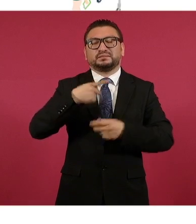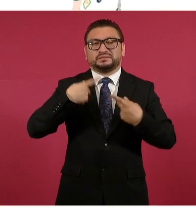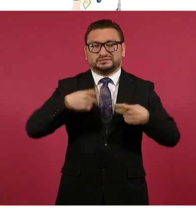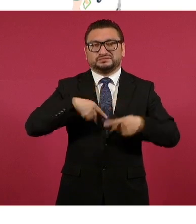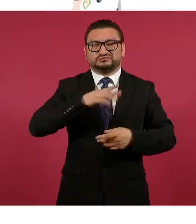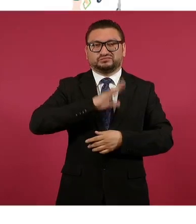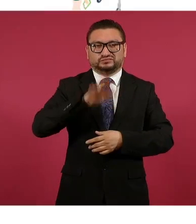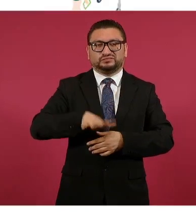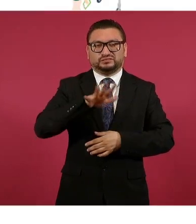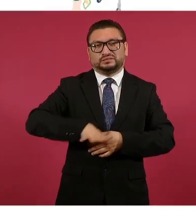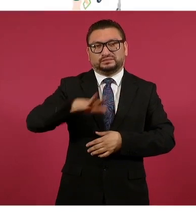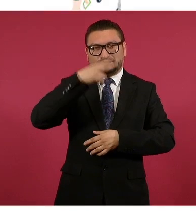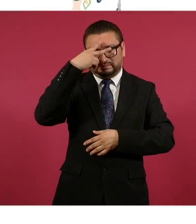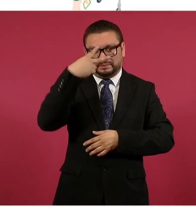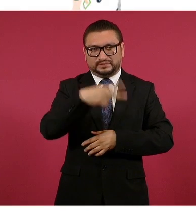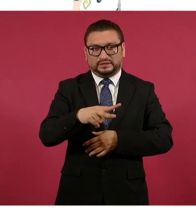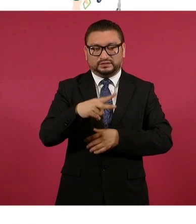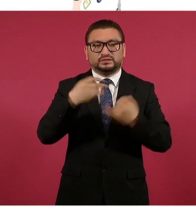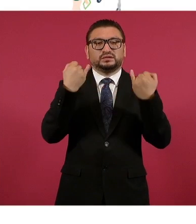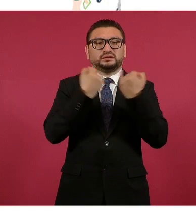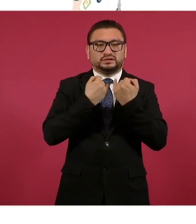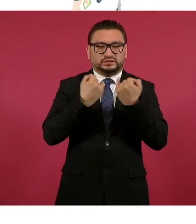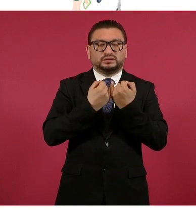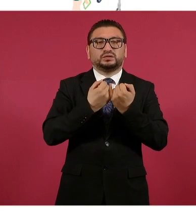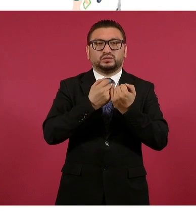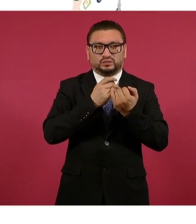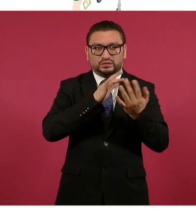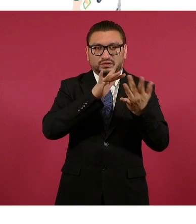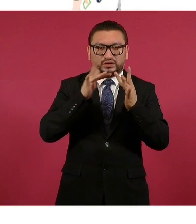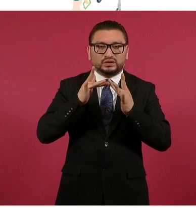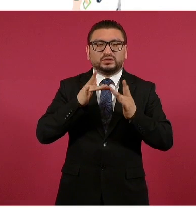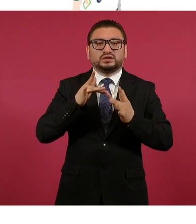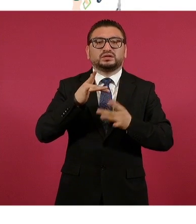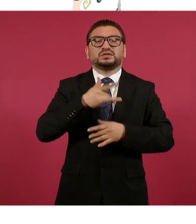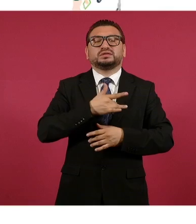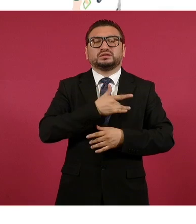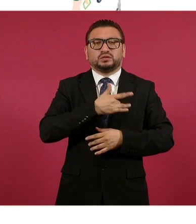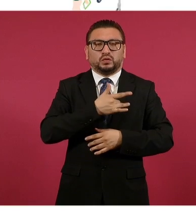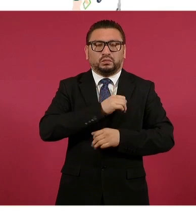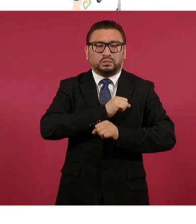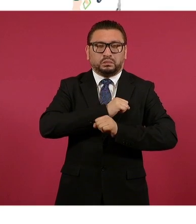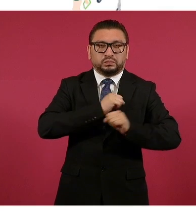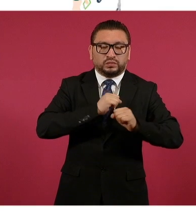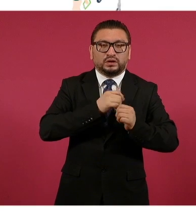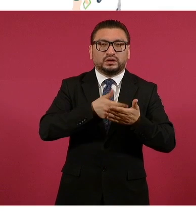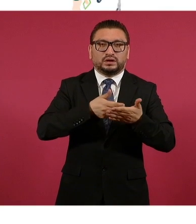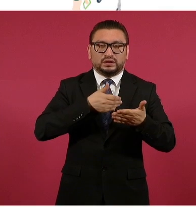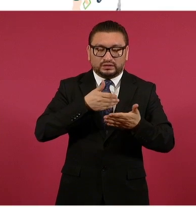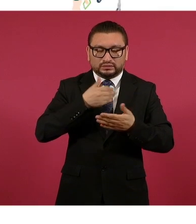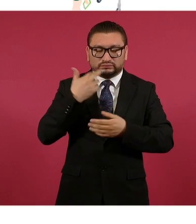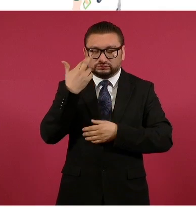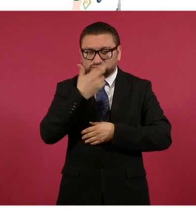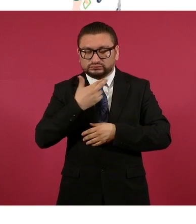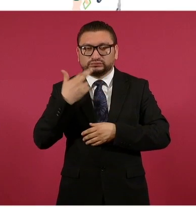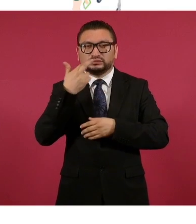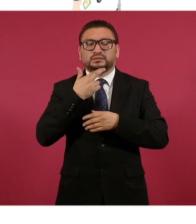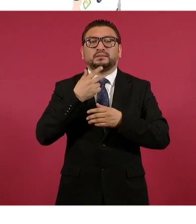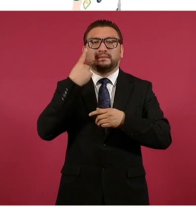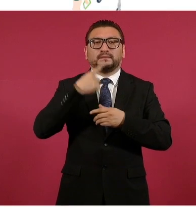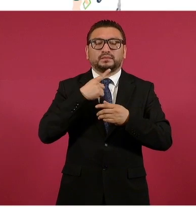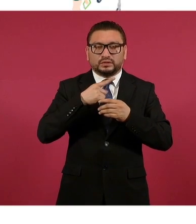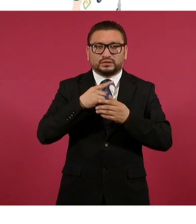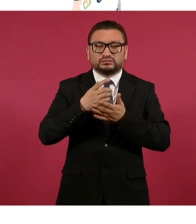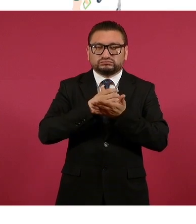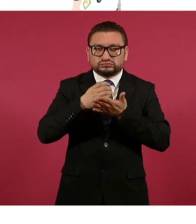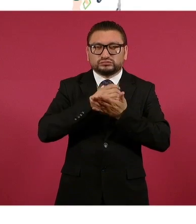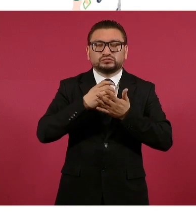que incluye además las redes del código infarto para diagnosticar y tratar